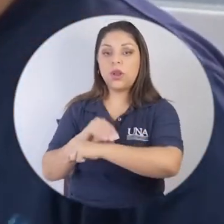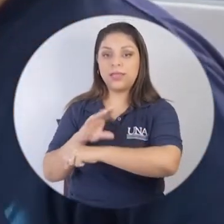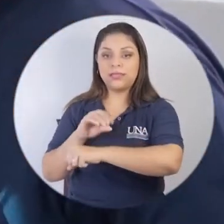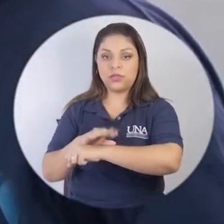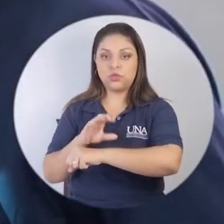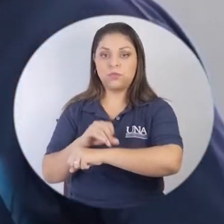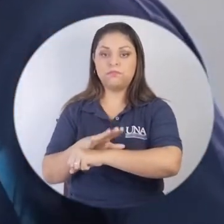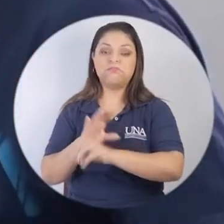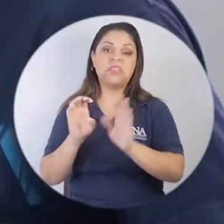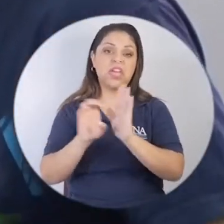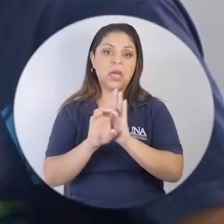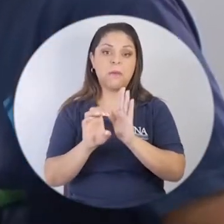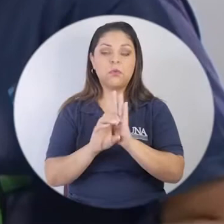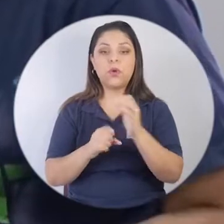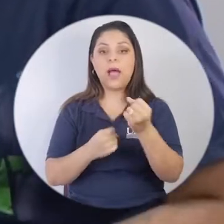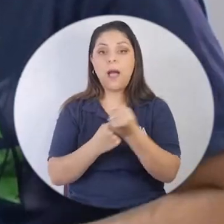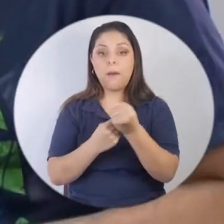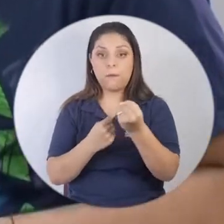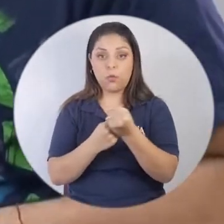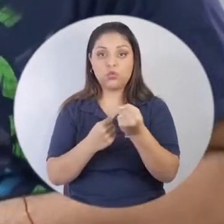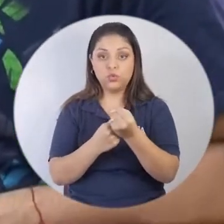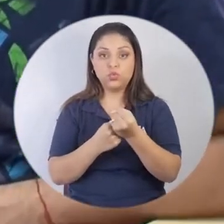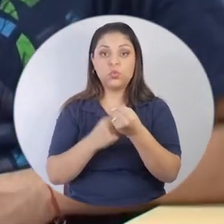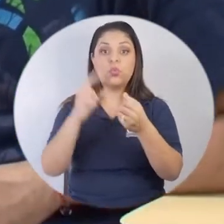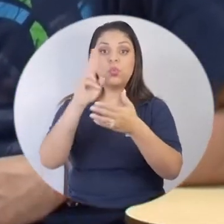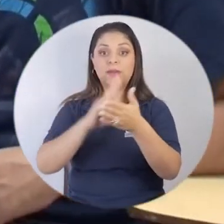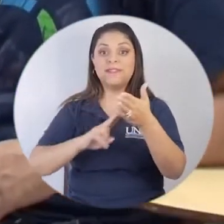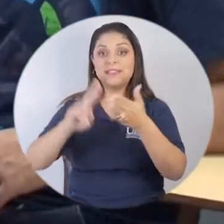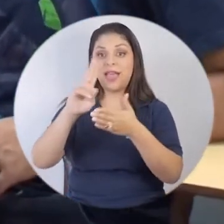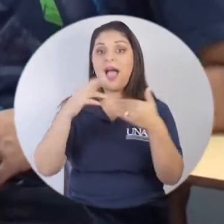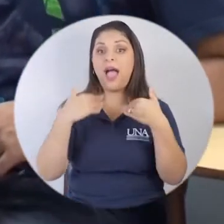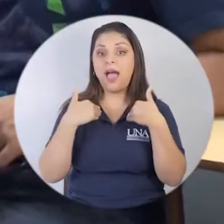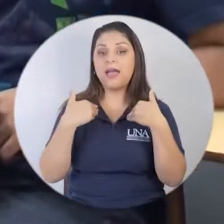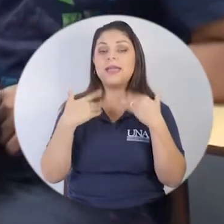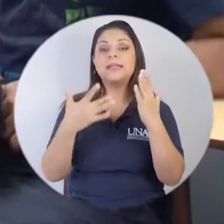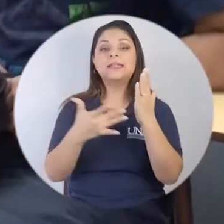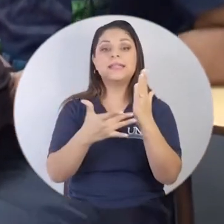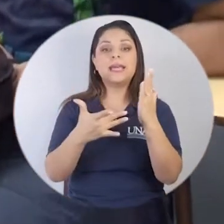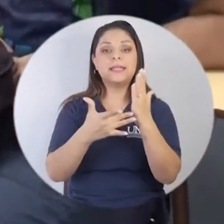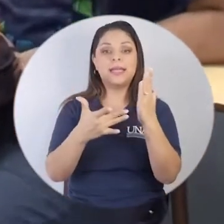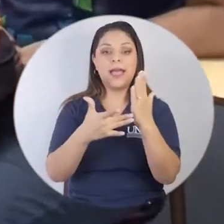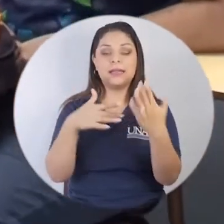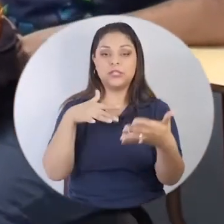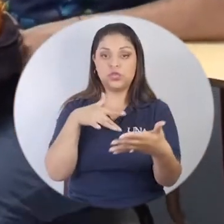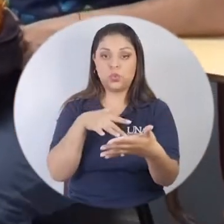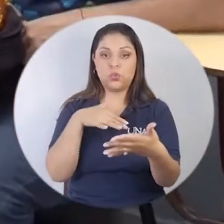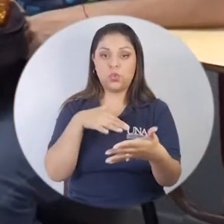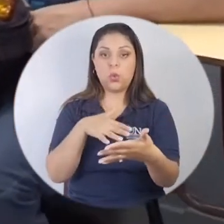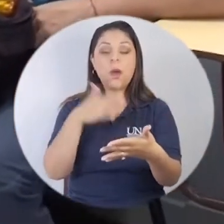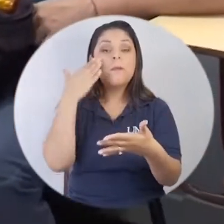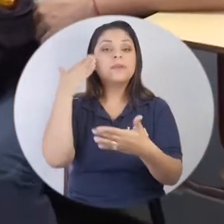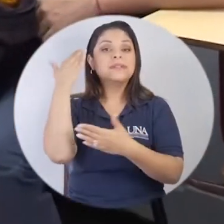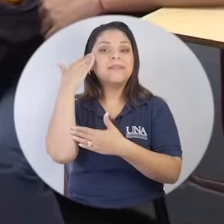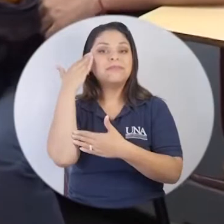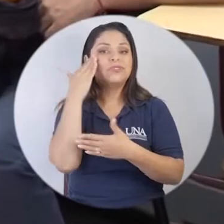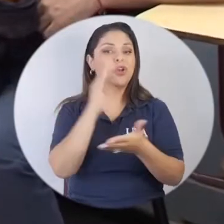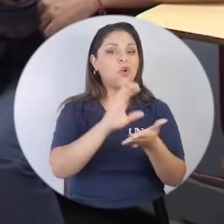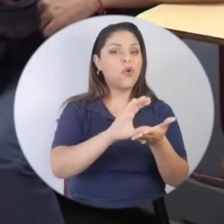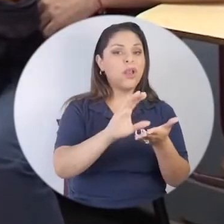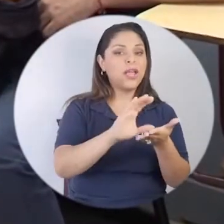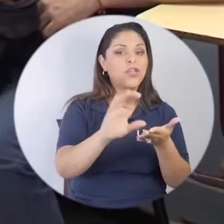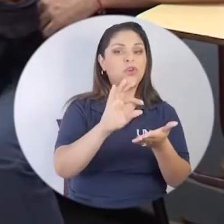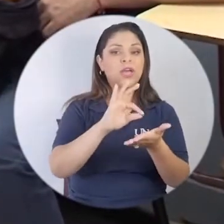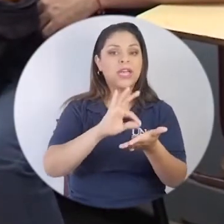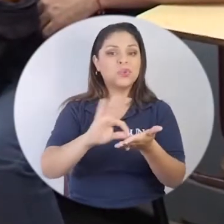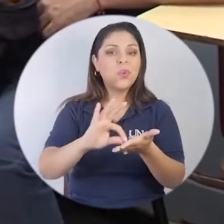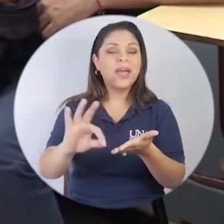de orientación, ¿verdad? Puede ser apoyos inclusive a nivel de la universidad, inclusive en técnicas de estudio, ¿verdad? Porque sabemos que uh-huh. la dinámica de